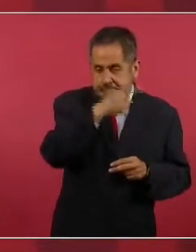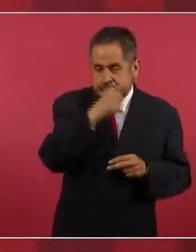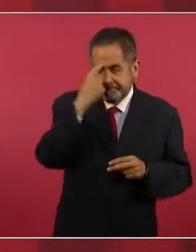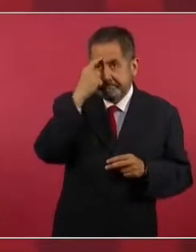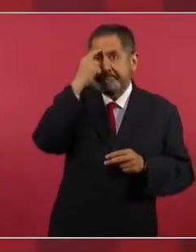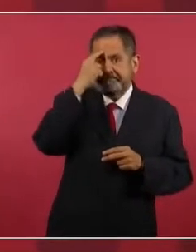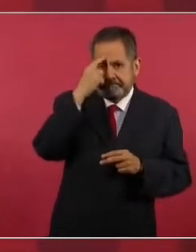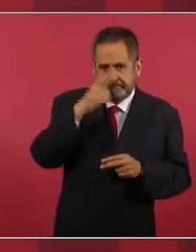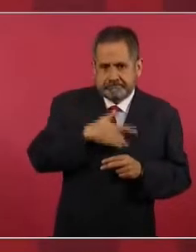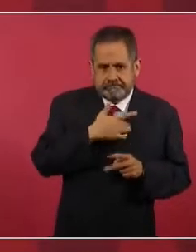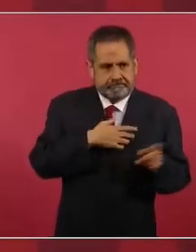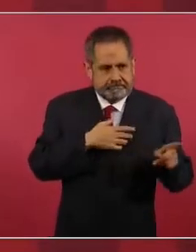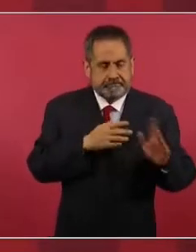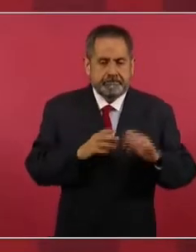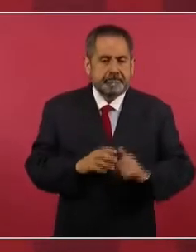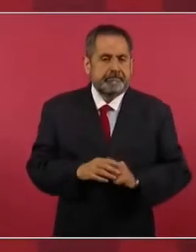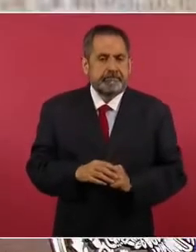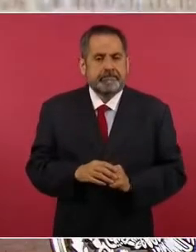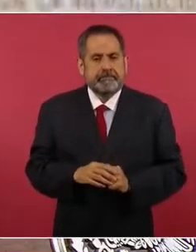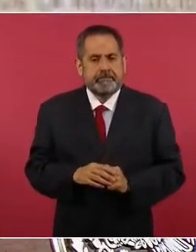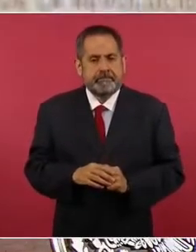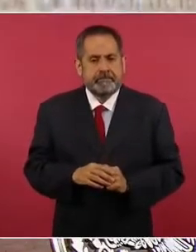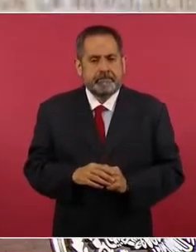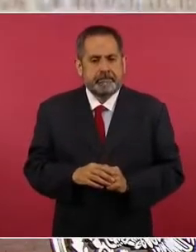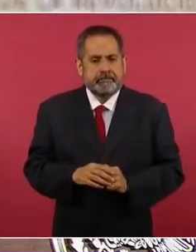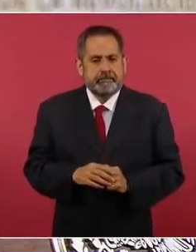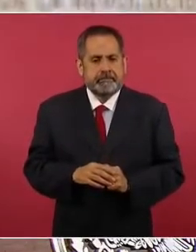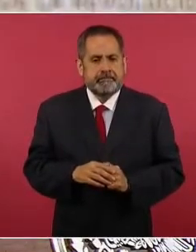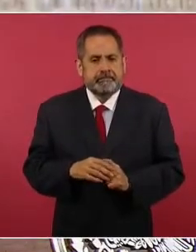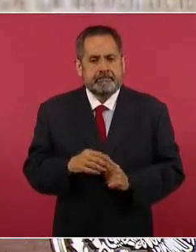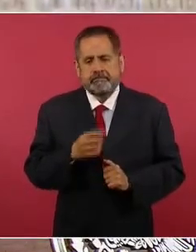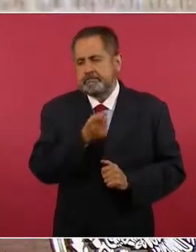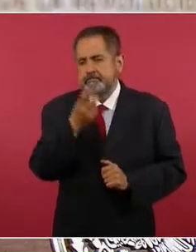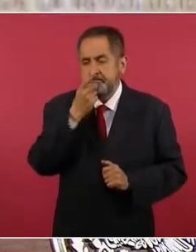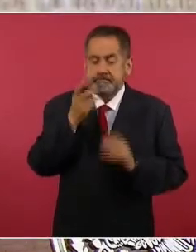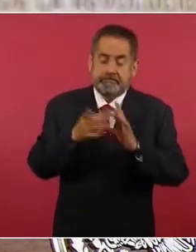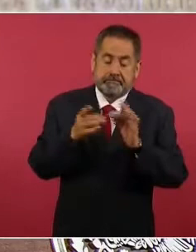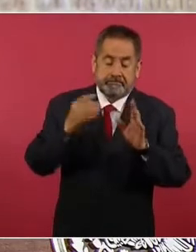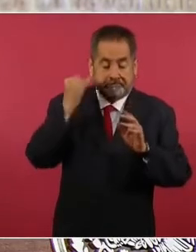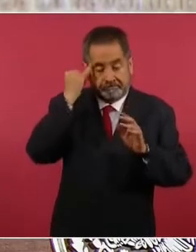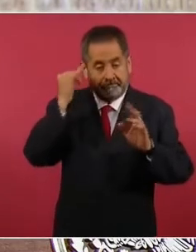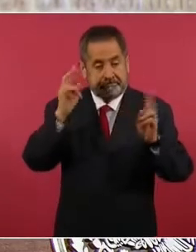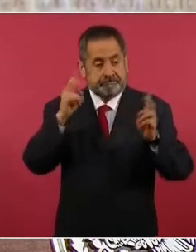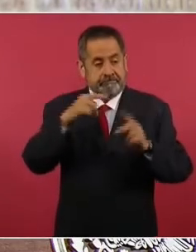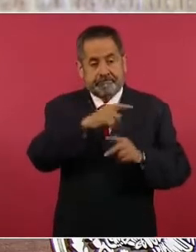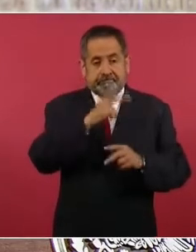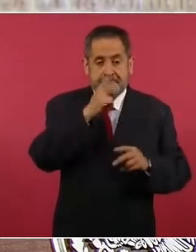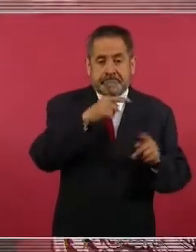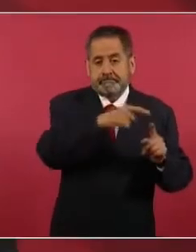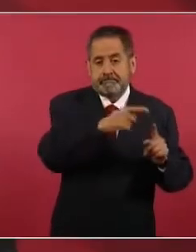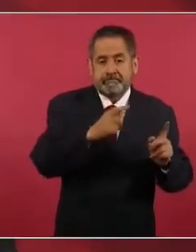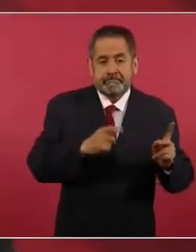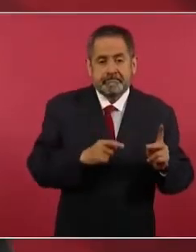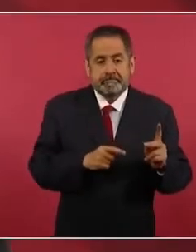tomando en consideración, como dirían los tecnócratas,